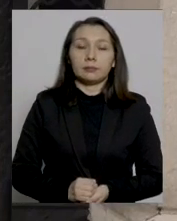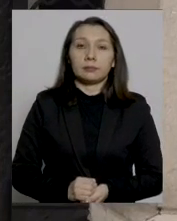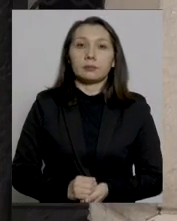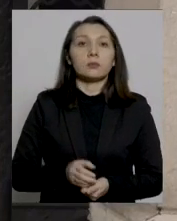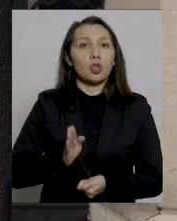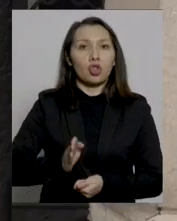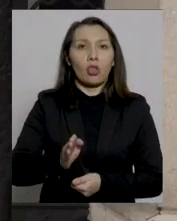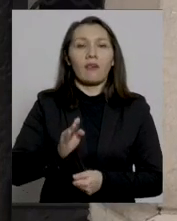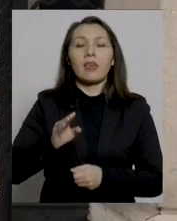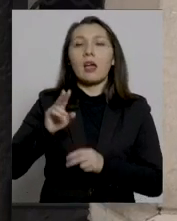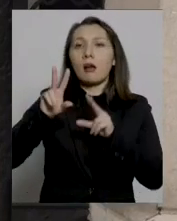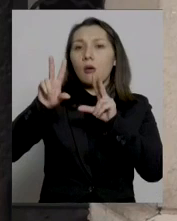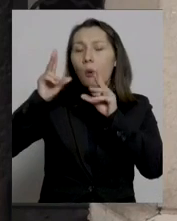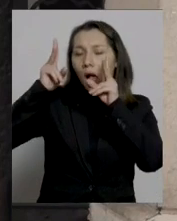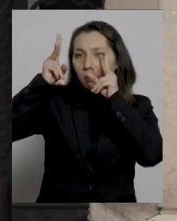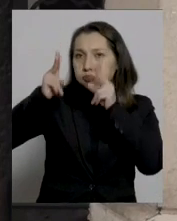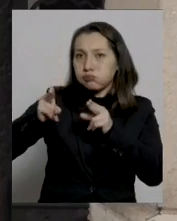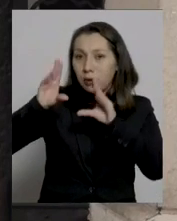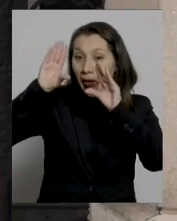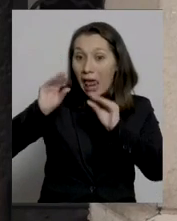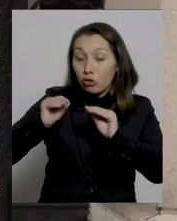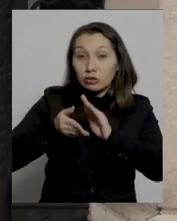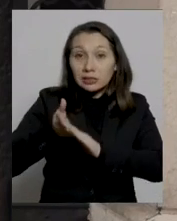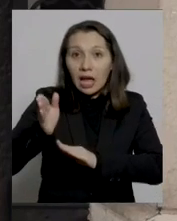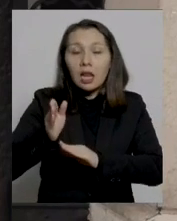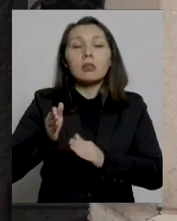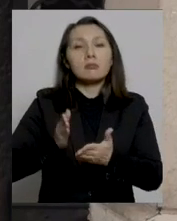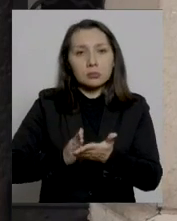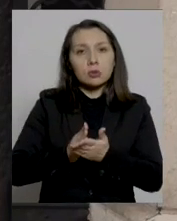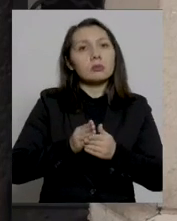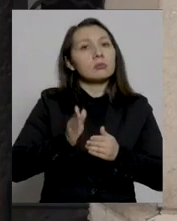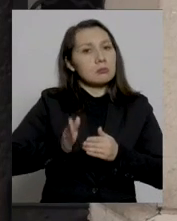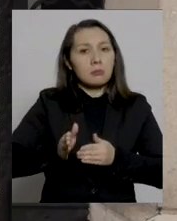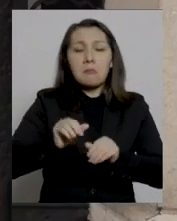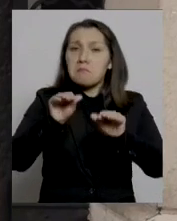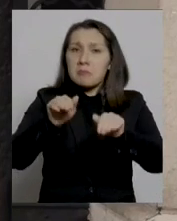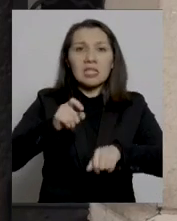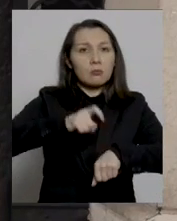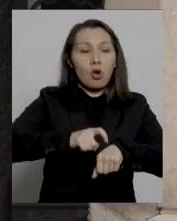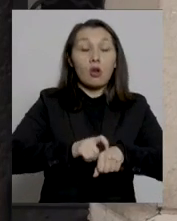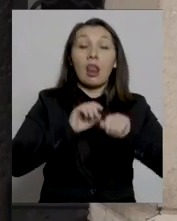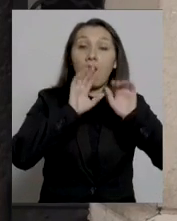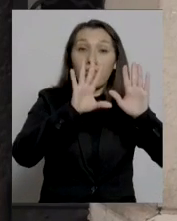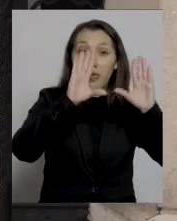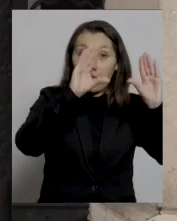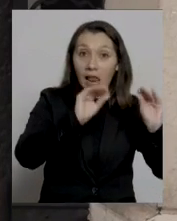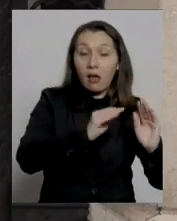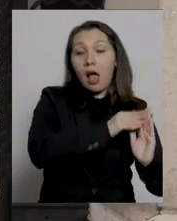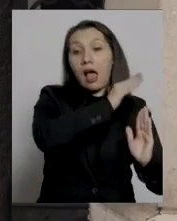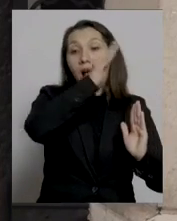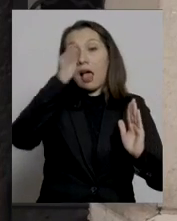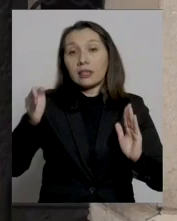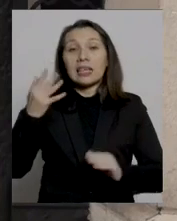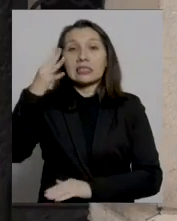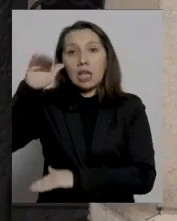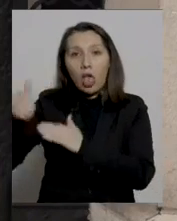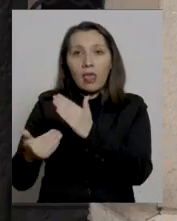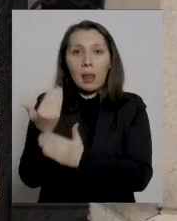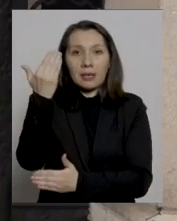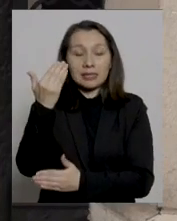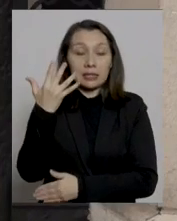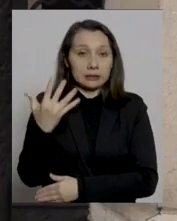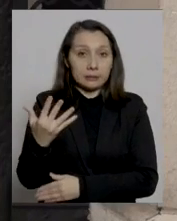se mantiene el toque de queda. Tal como está rigiendo hasta hoy, se mantiene en el mismo horario que rige entre las 10 de la noche y las 5 de la mañana.